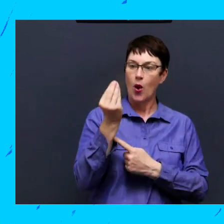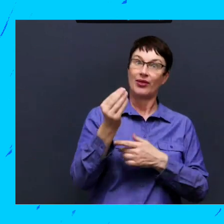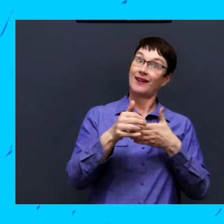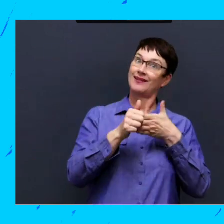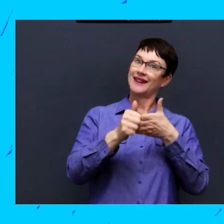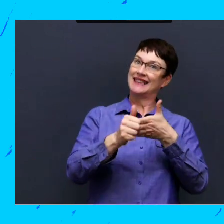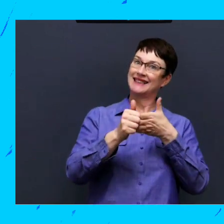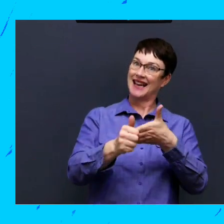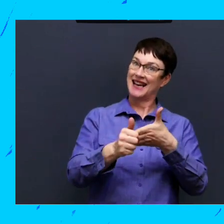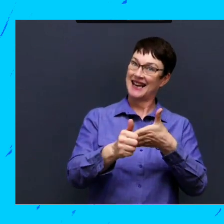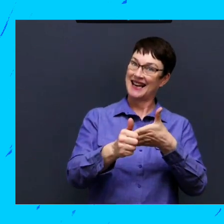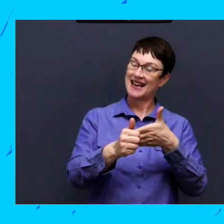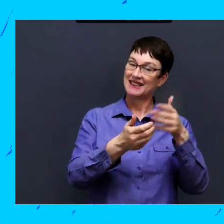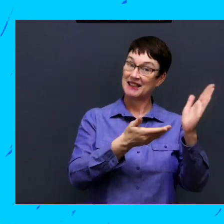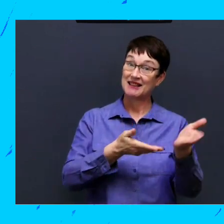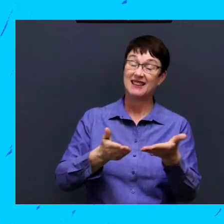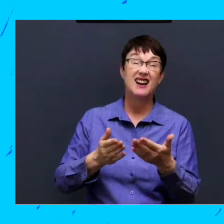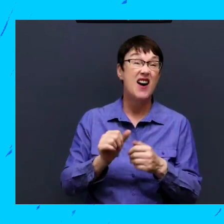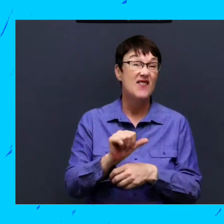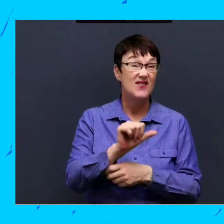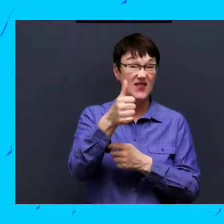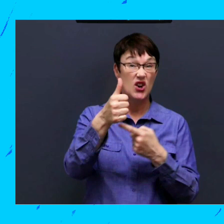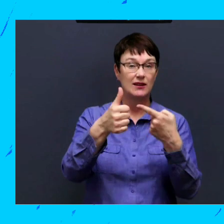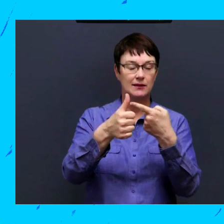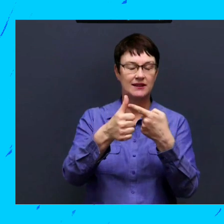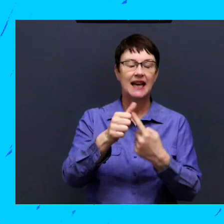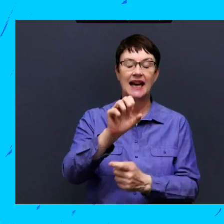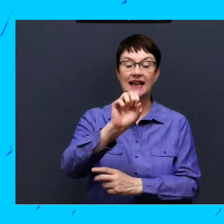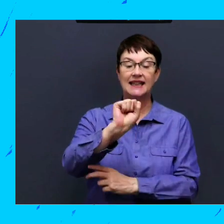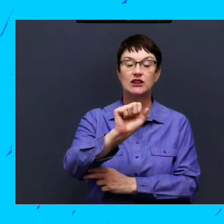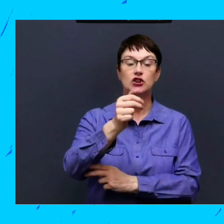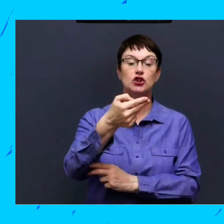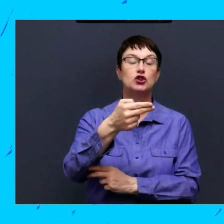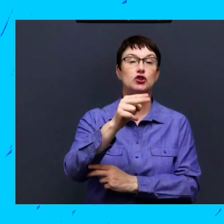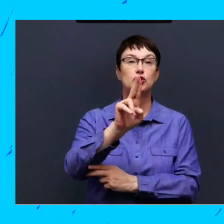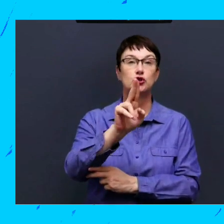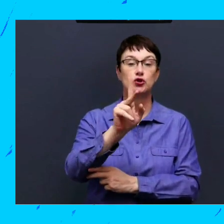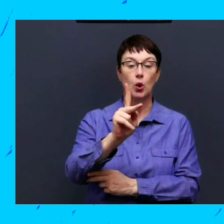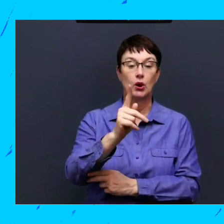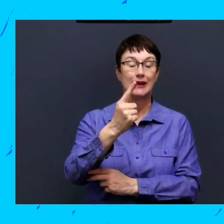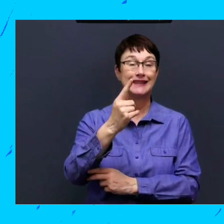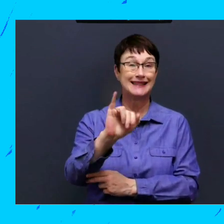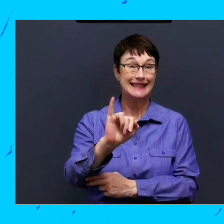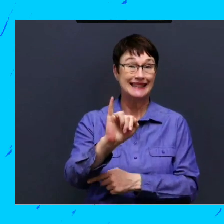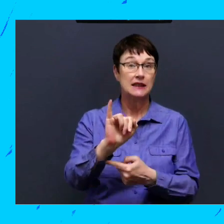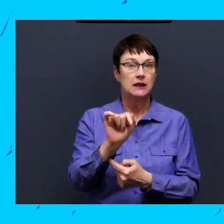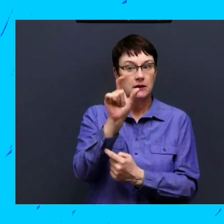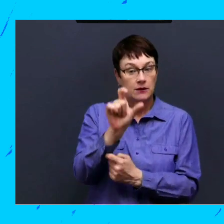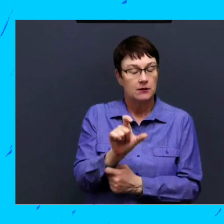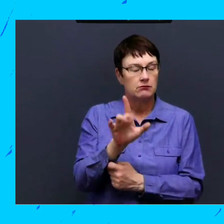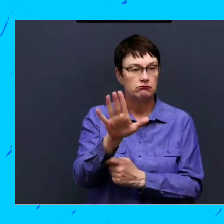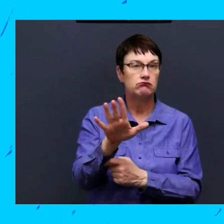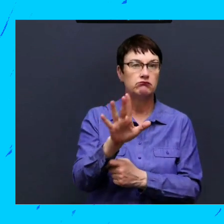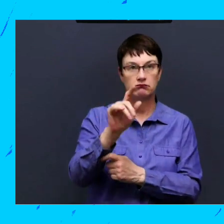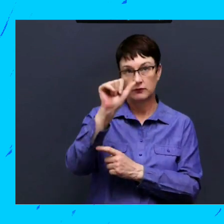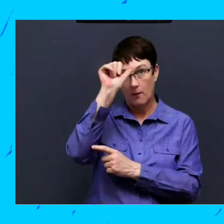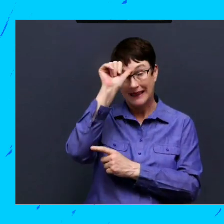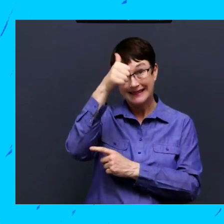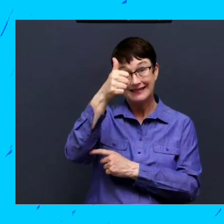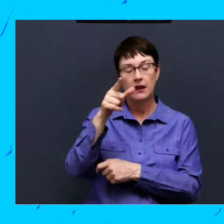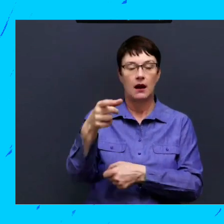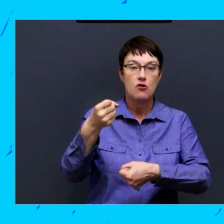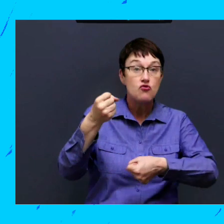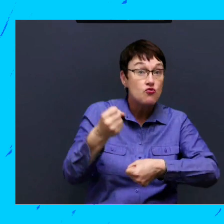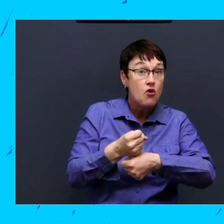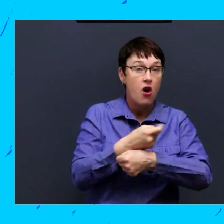Primeramente quisiera presentar a Subti de la Fundación de India, que va a hablar sobre su trabajo.